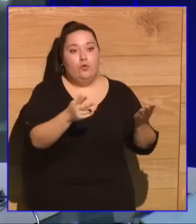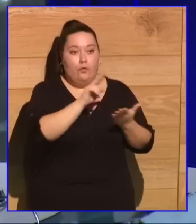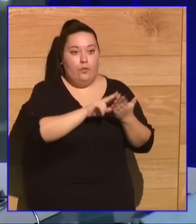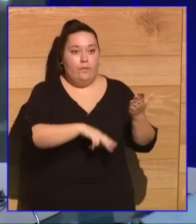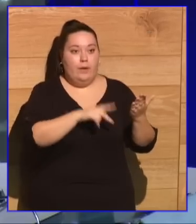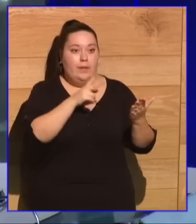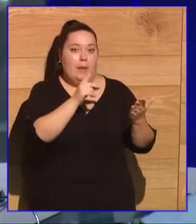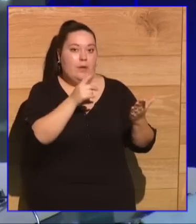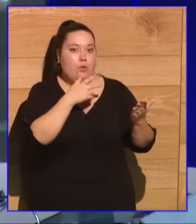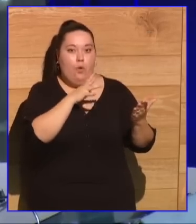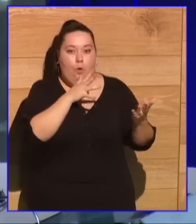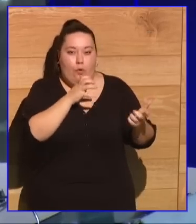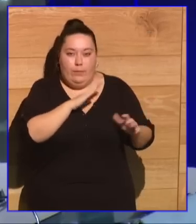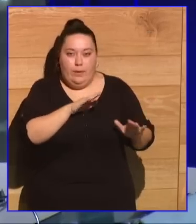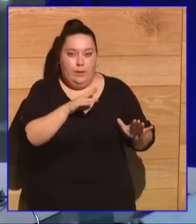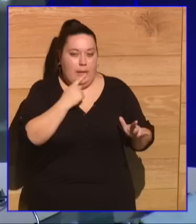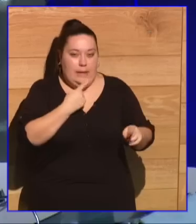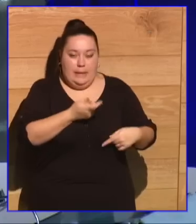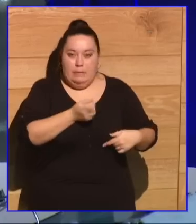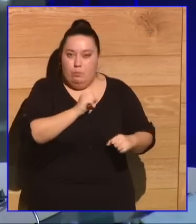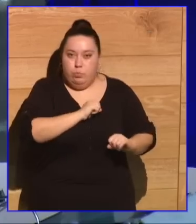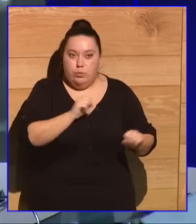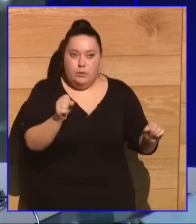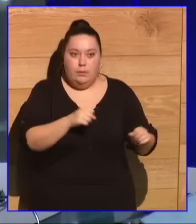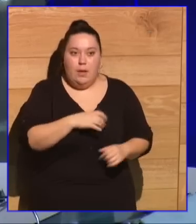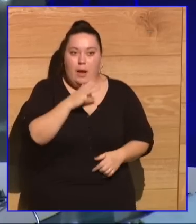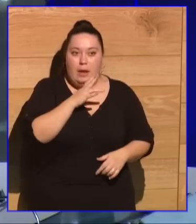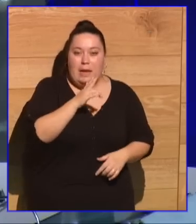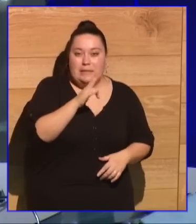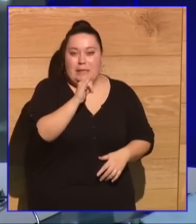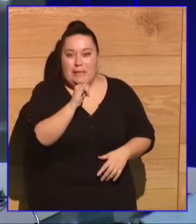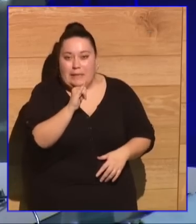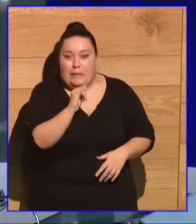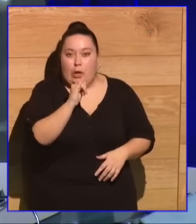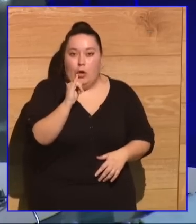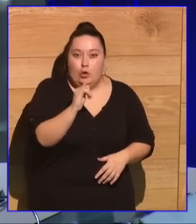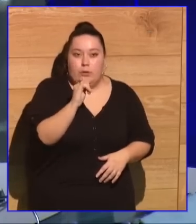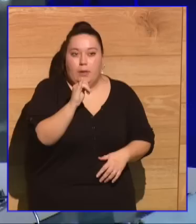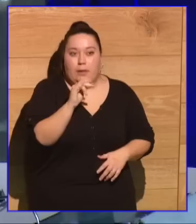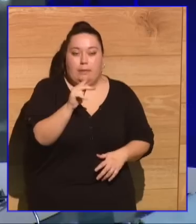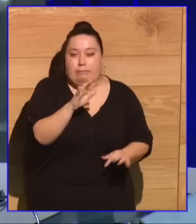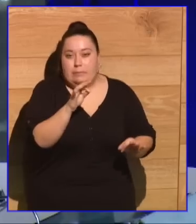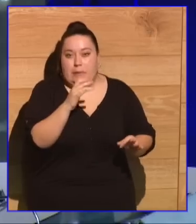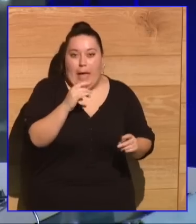de apellido imposible. Es William, pues cuando algo empieza por H y J a la vez, no sé qué hay que elegir. Hofers.